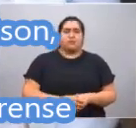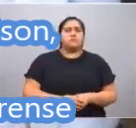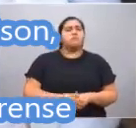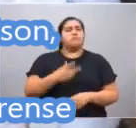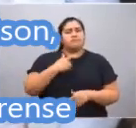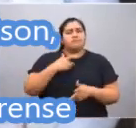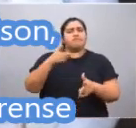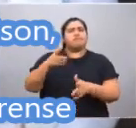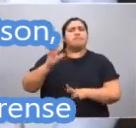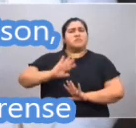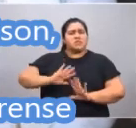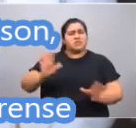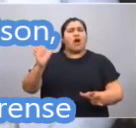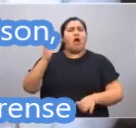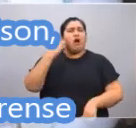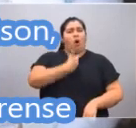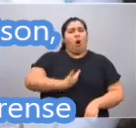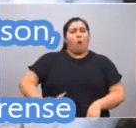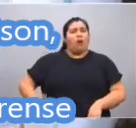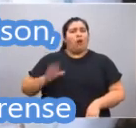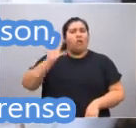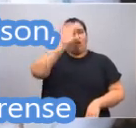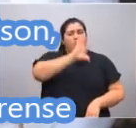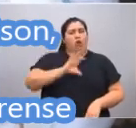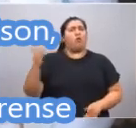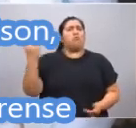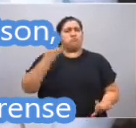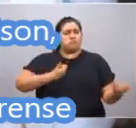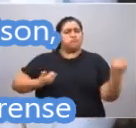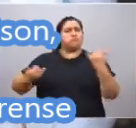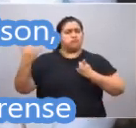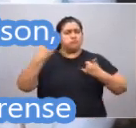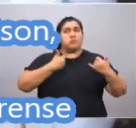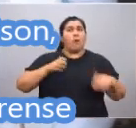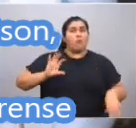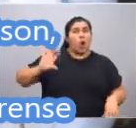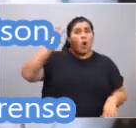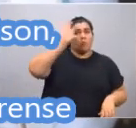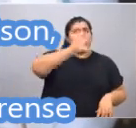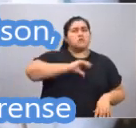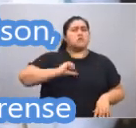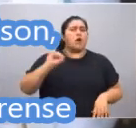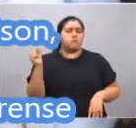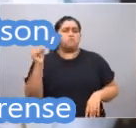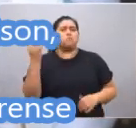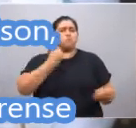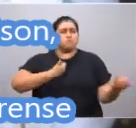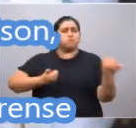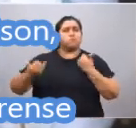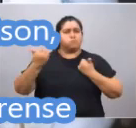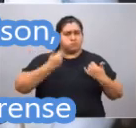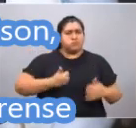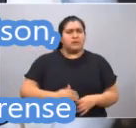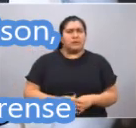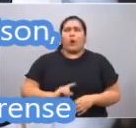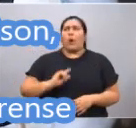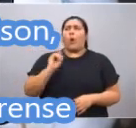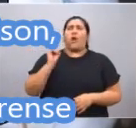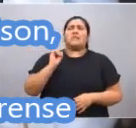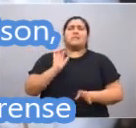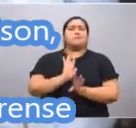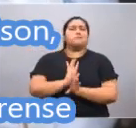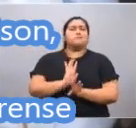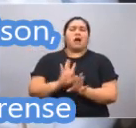lo que me han contado los gobernadores de todas las provincias argentinas. No es un